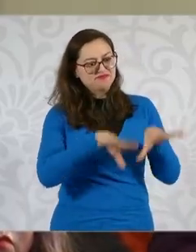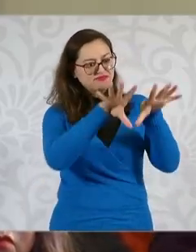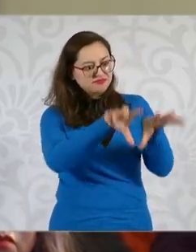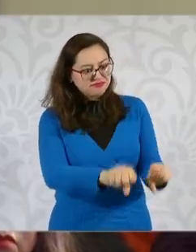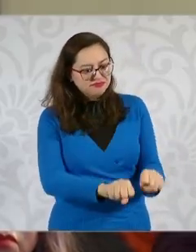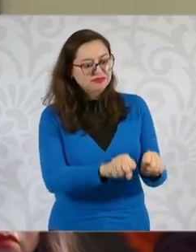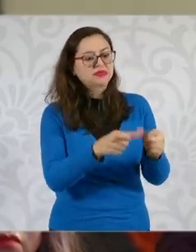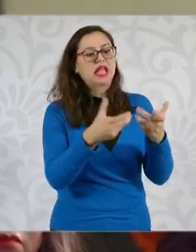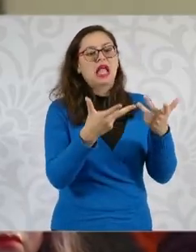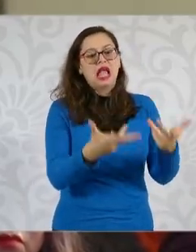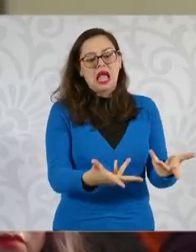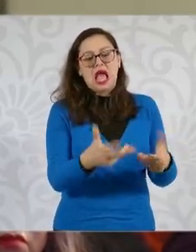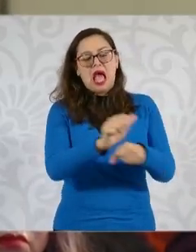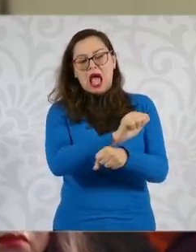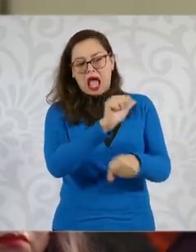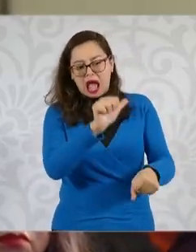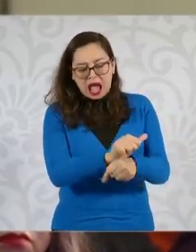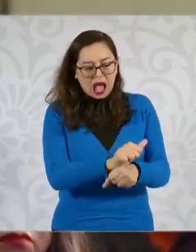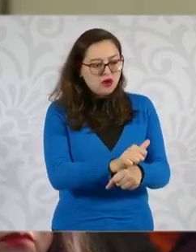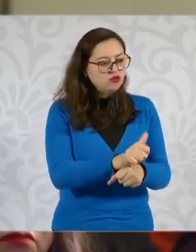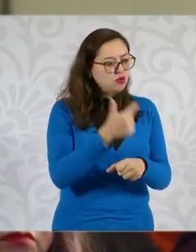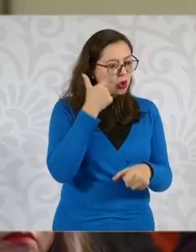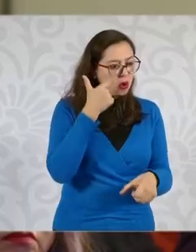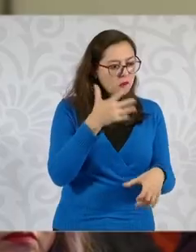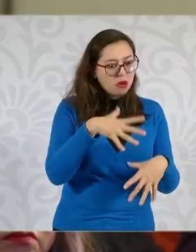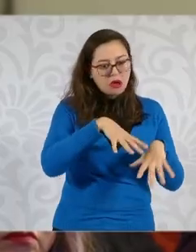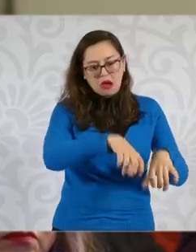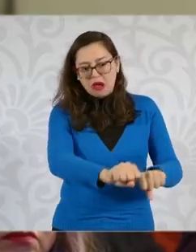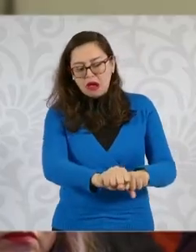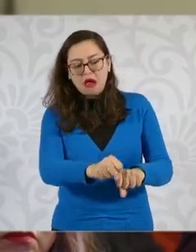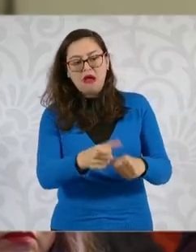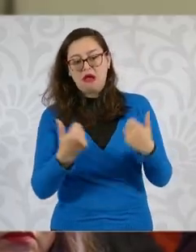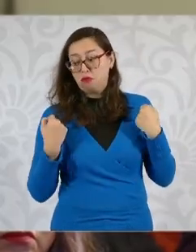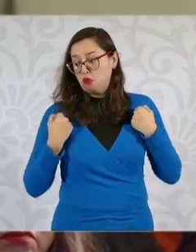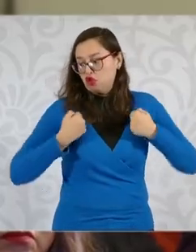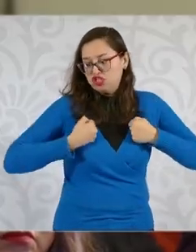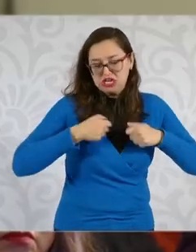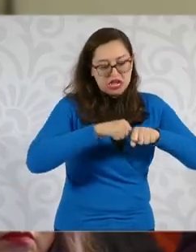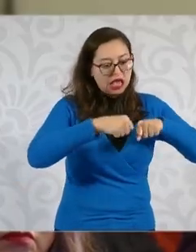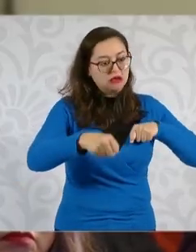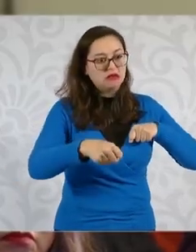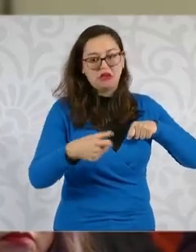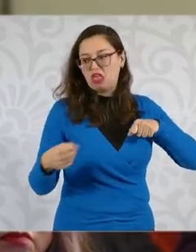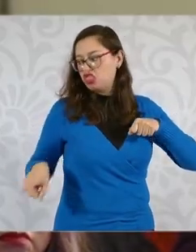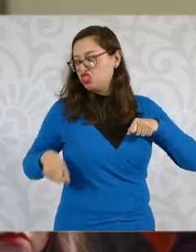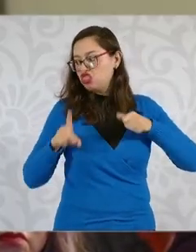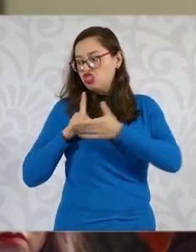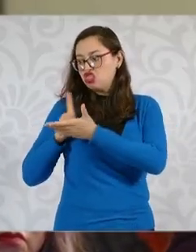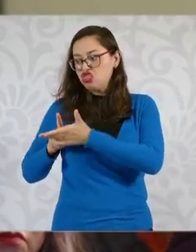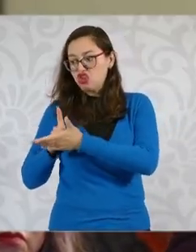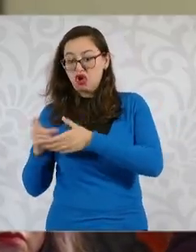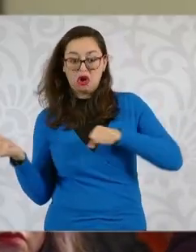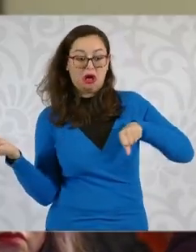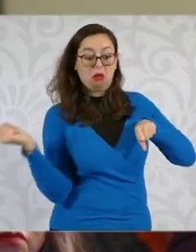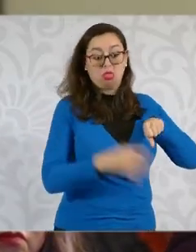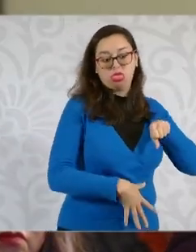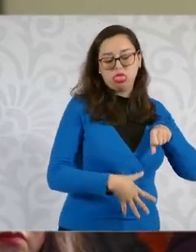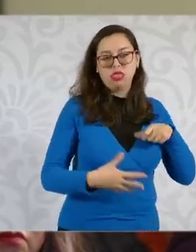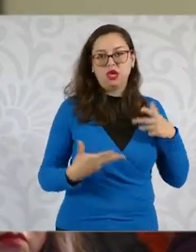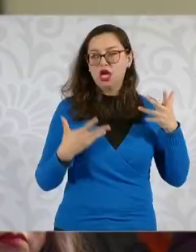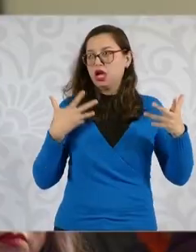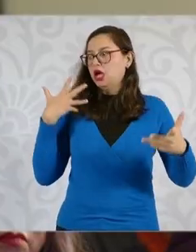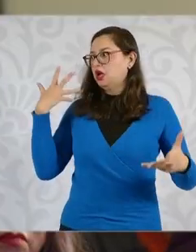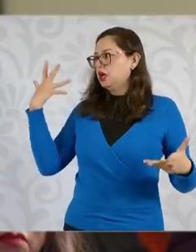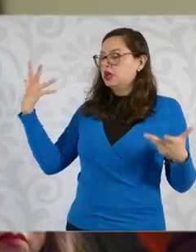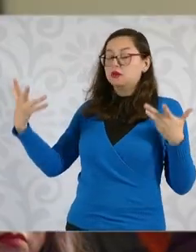le siembran droga le siembran armas y ahí empieza ese penal para muchas personas sobre todo para las madres para las hermanas